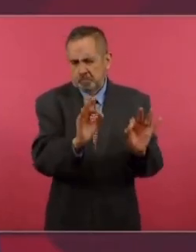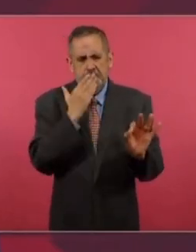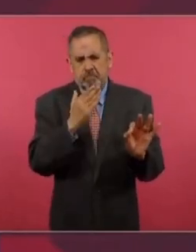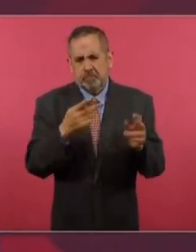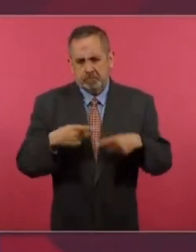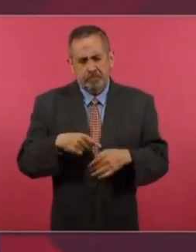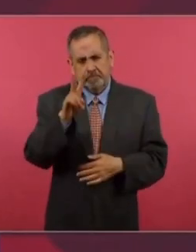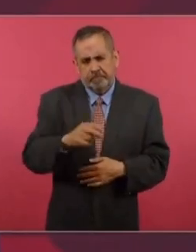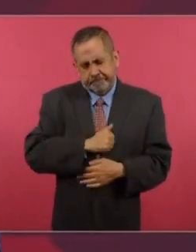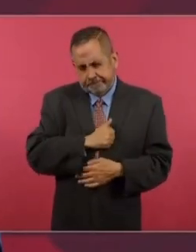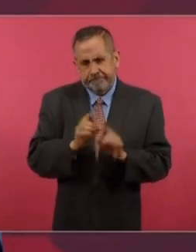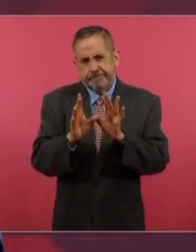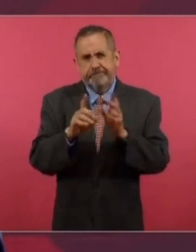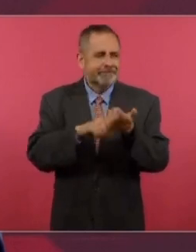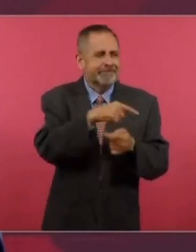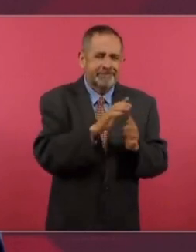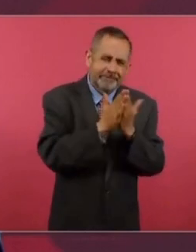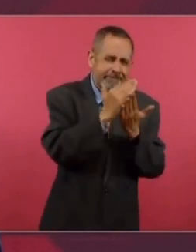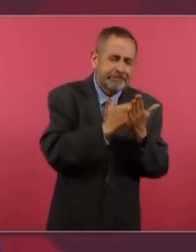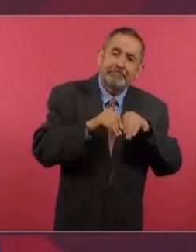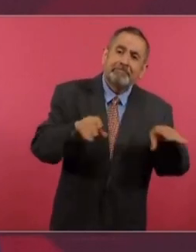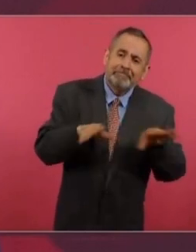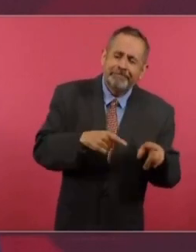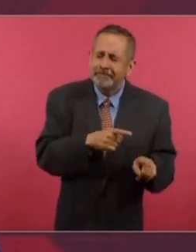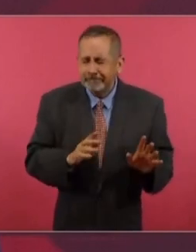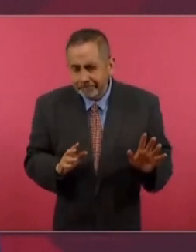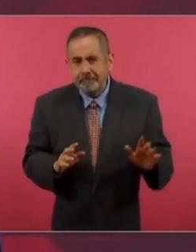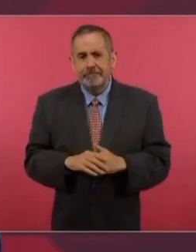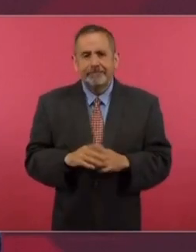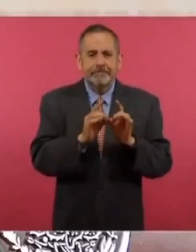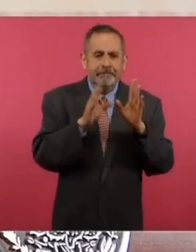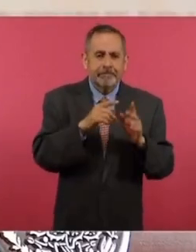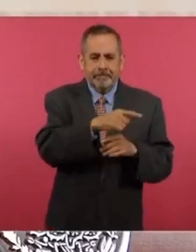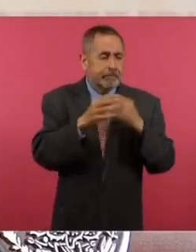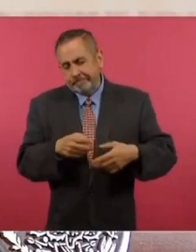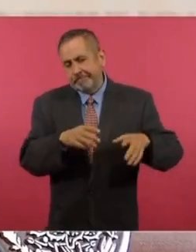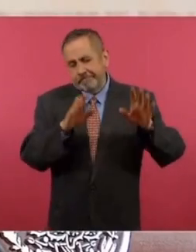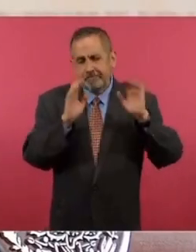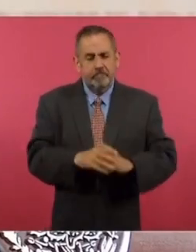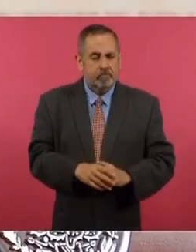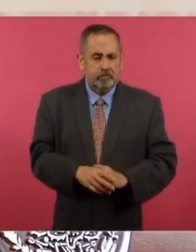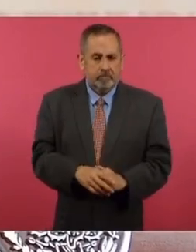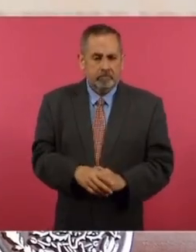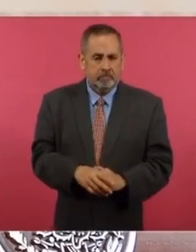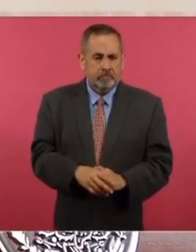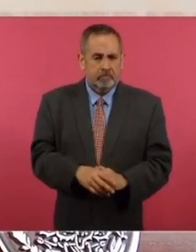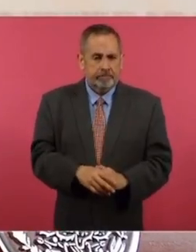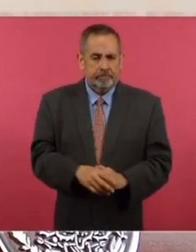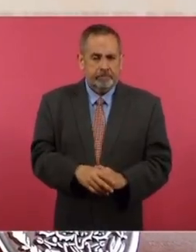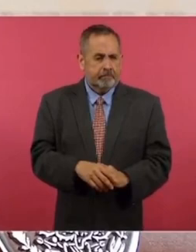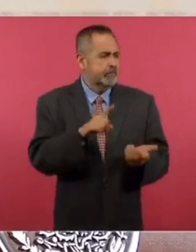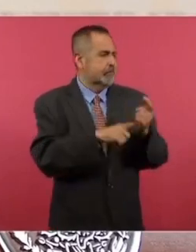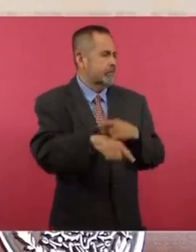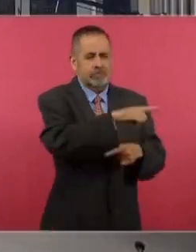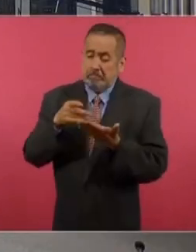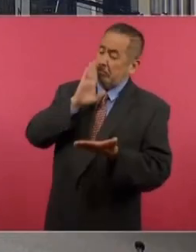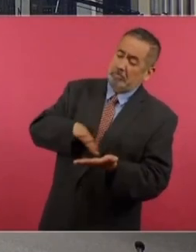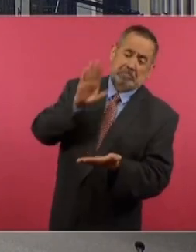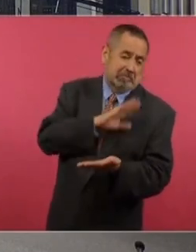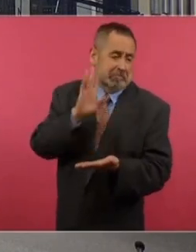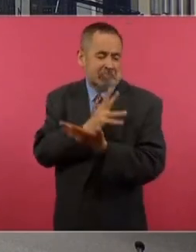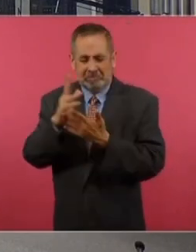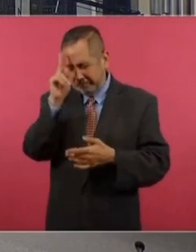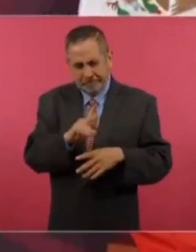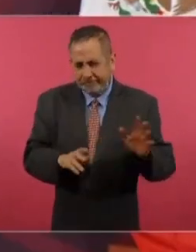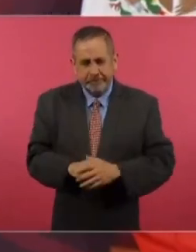Y lamento por eso, ¿no? Que ahora con los libros de texto se haya emprendido una campaña muy exagerada.